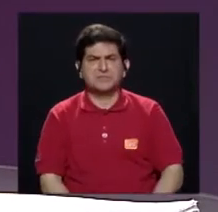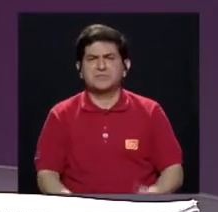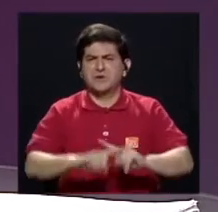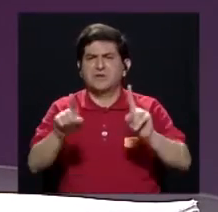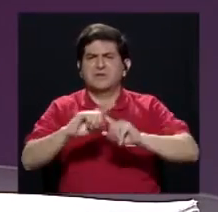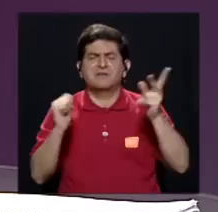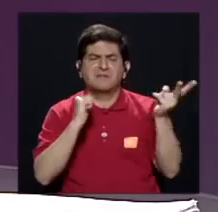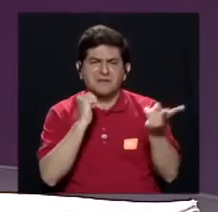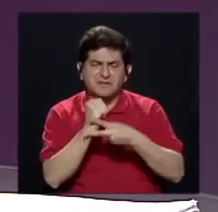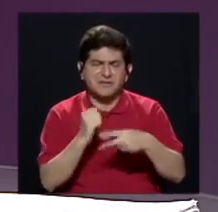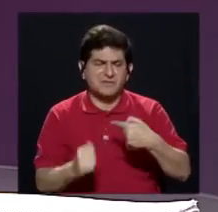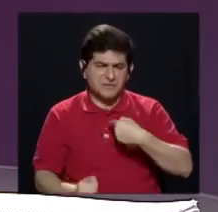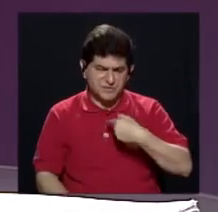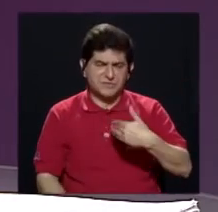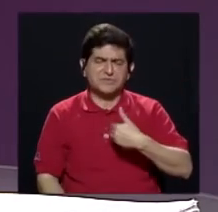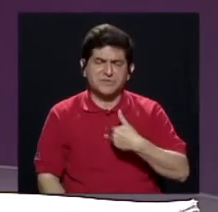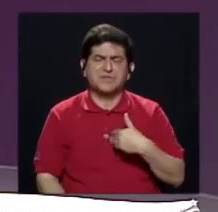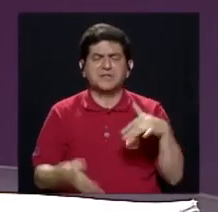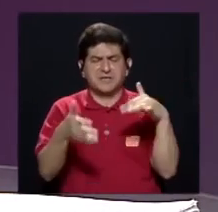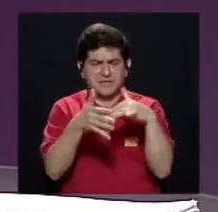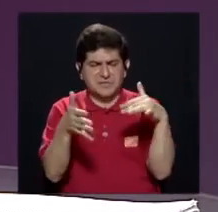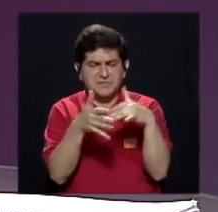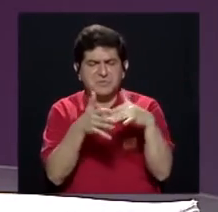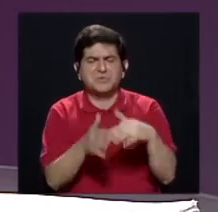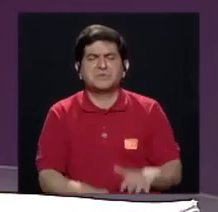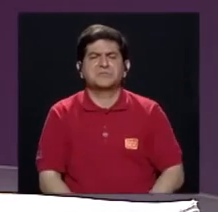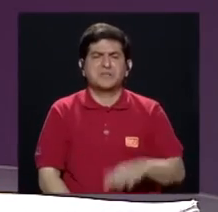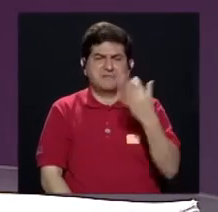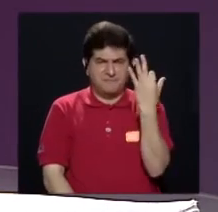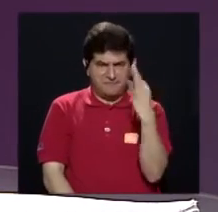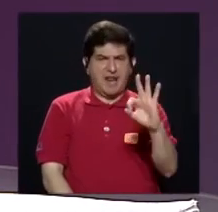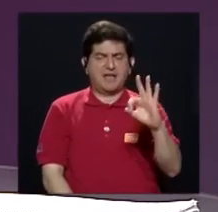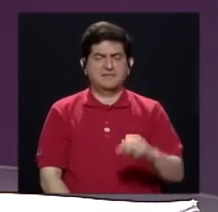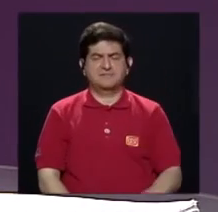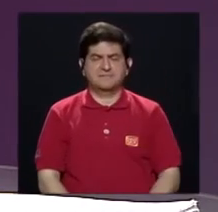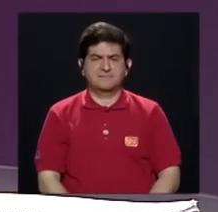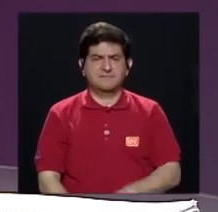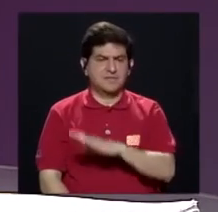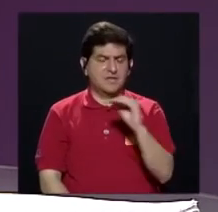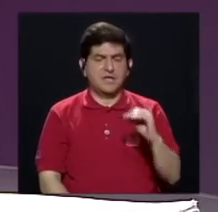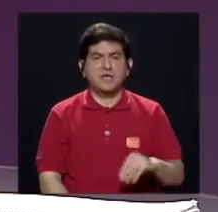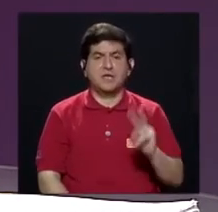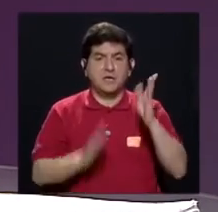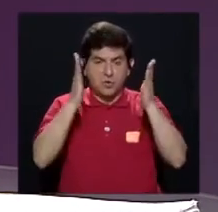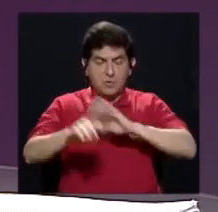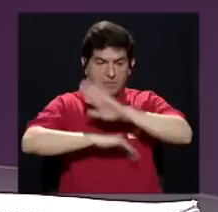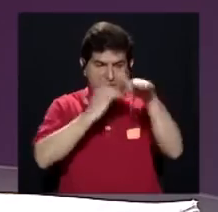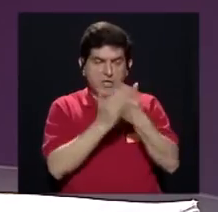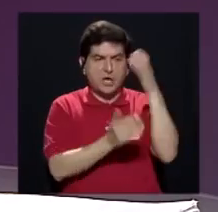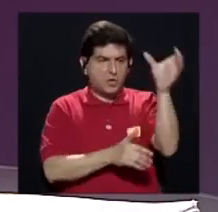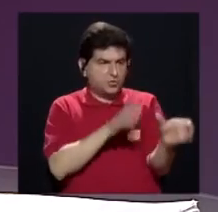veces, estudié en Francia y llegaban colegas de todos los continentes.